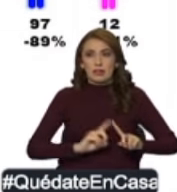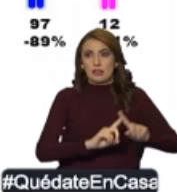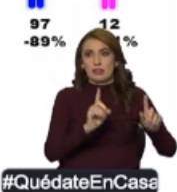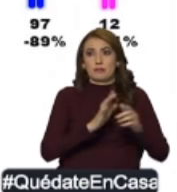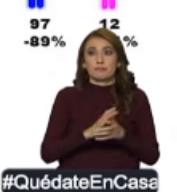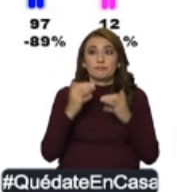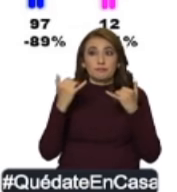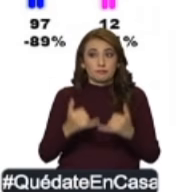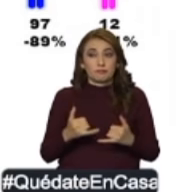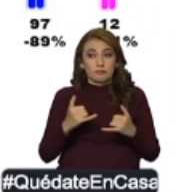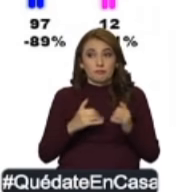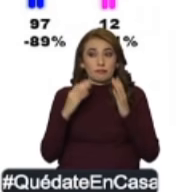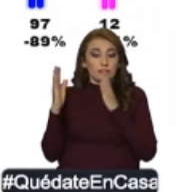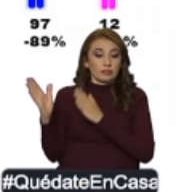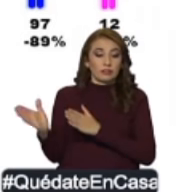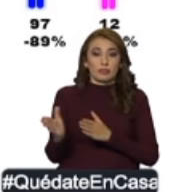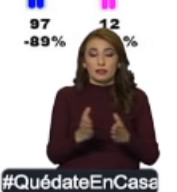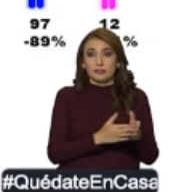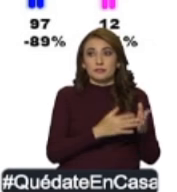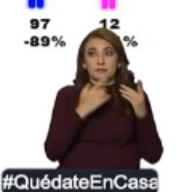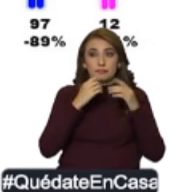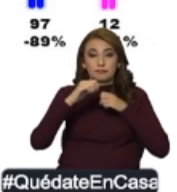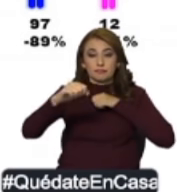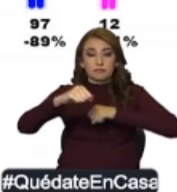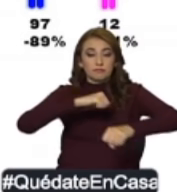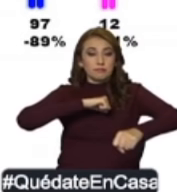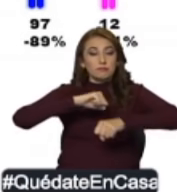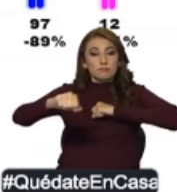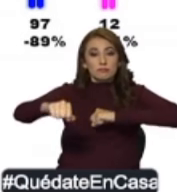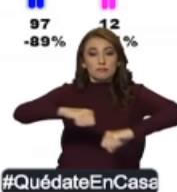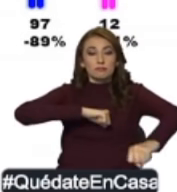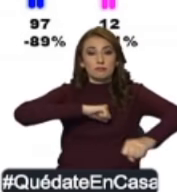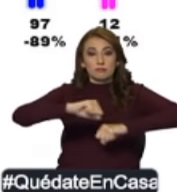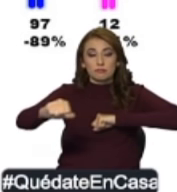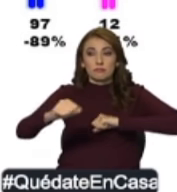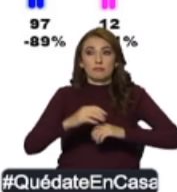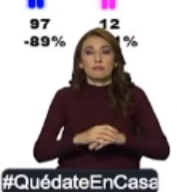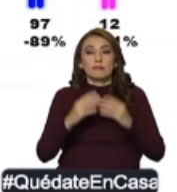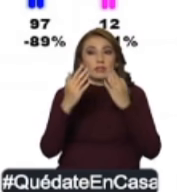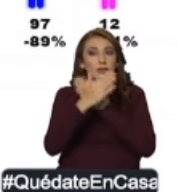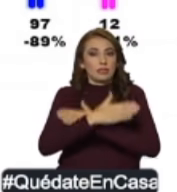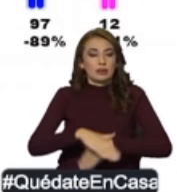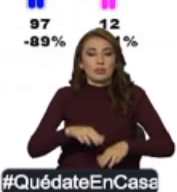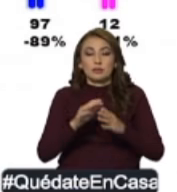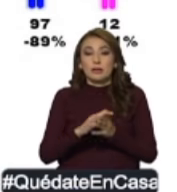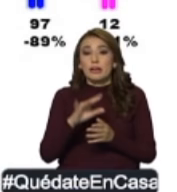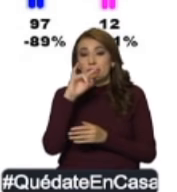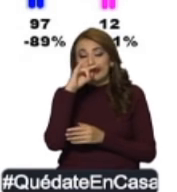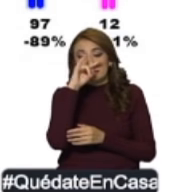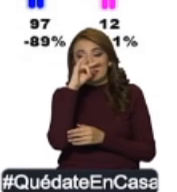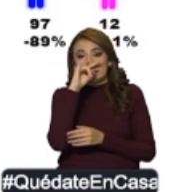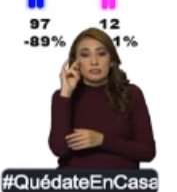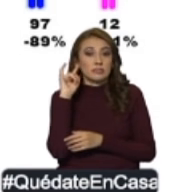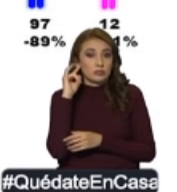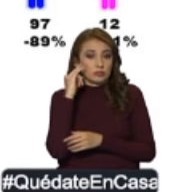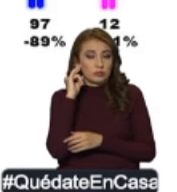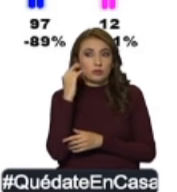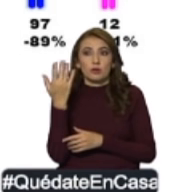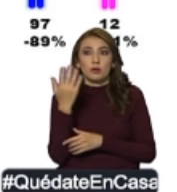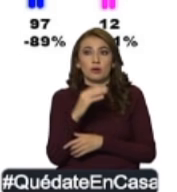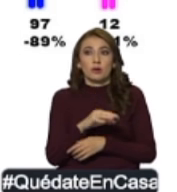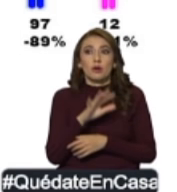este periodo de tiempo de la gestión que tiene que ver con el COVID, han perdido la vida niños en un